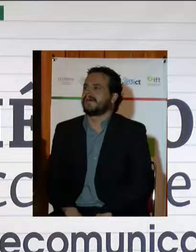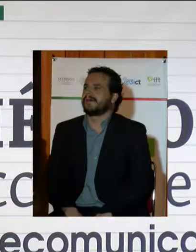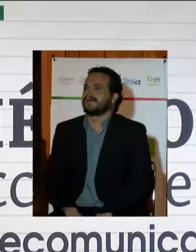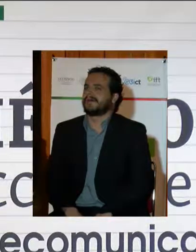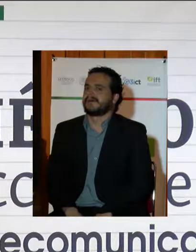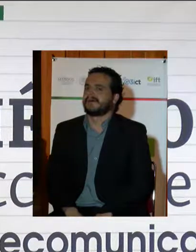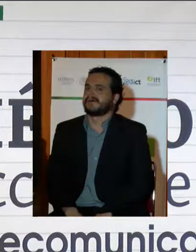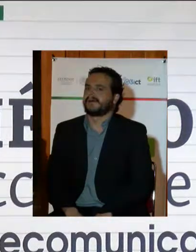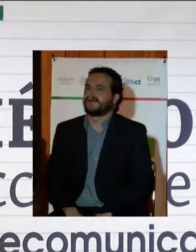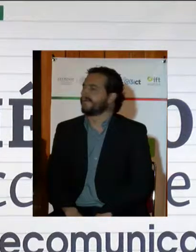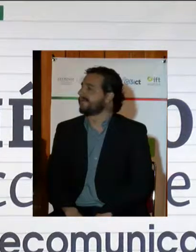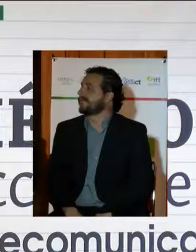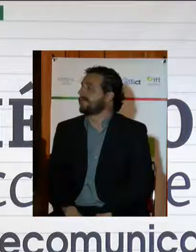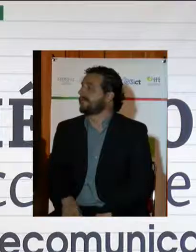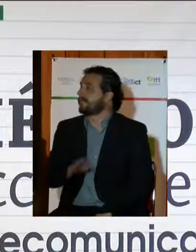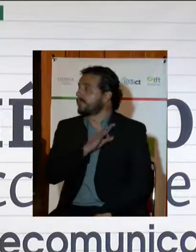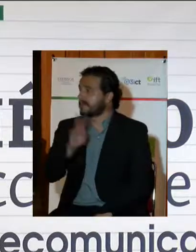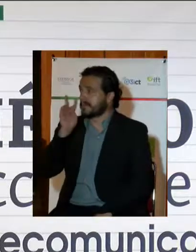¿Podemos poner la presentación?